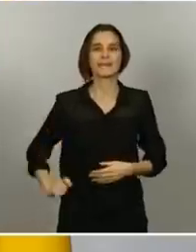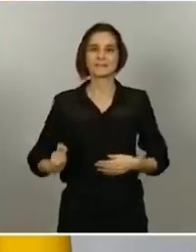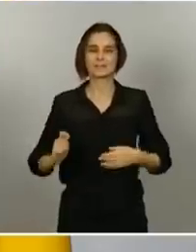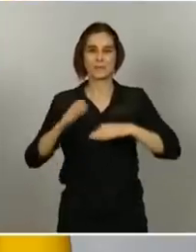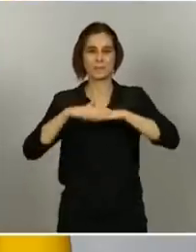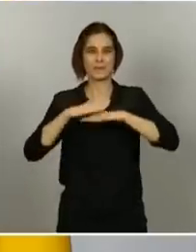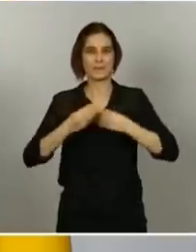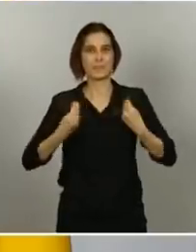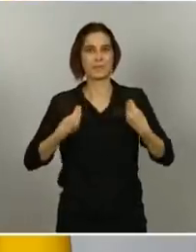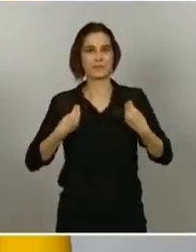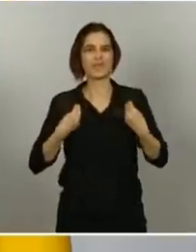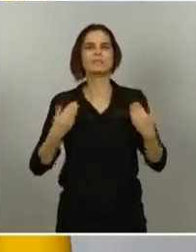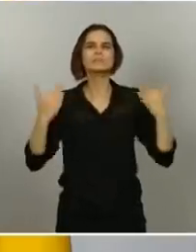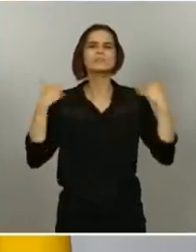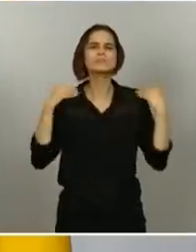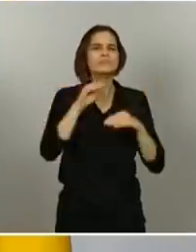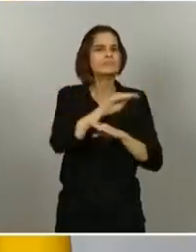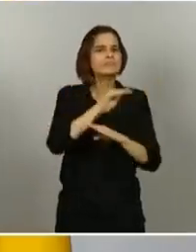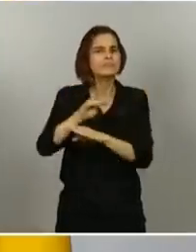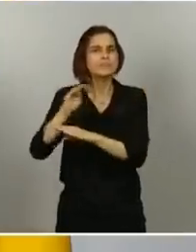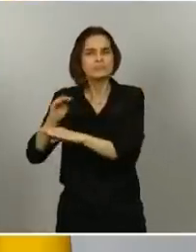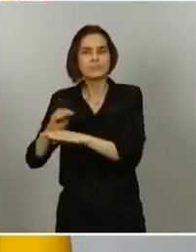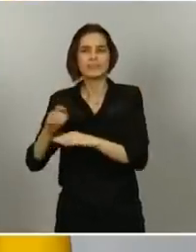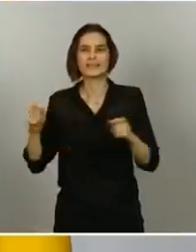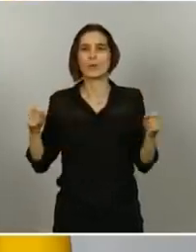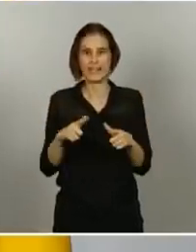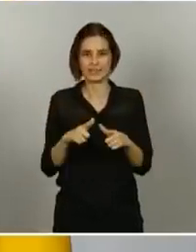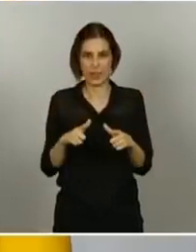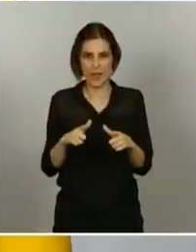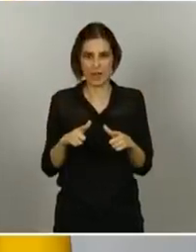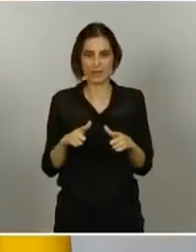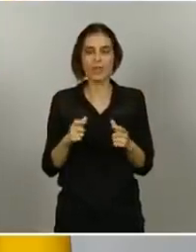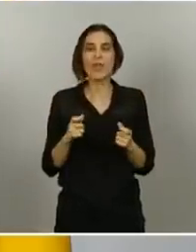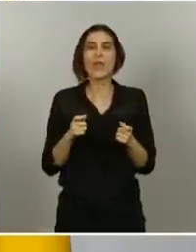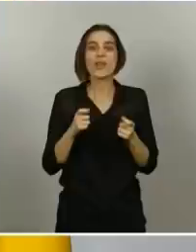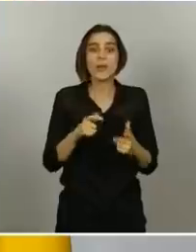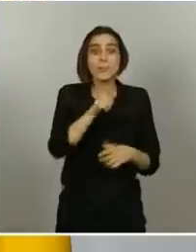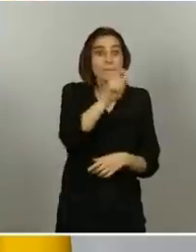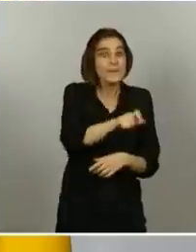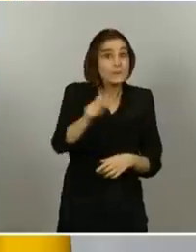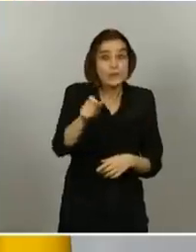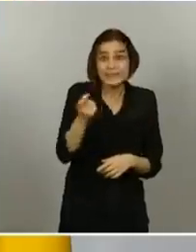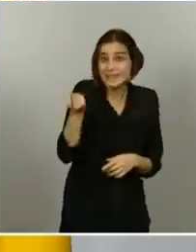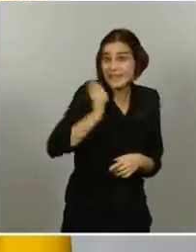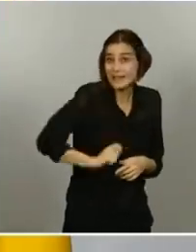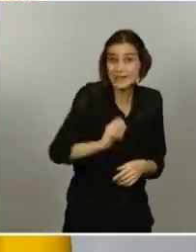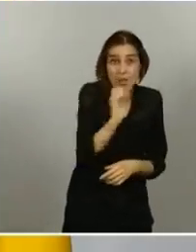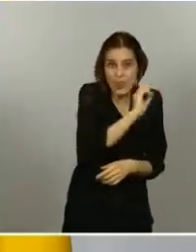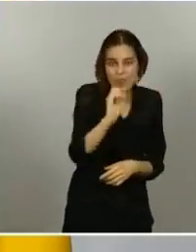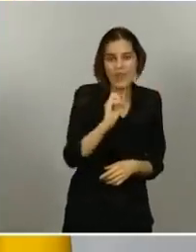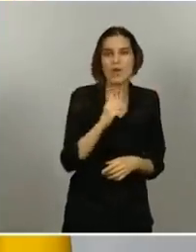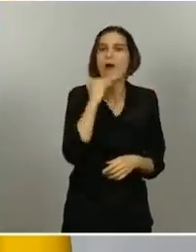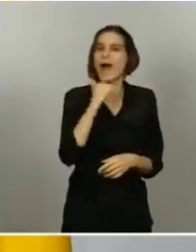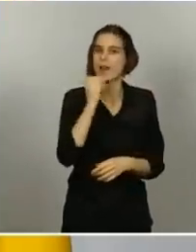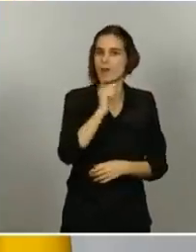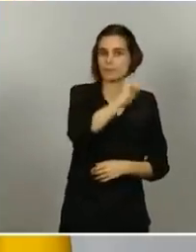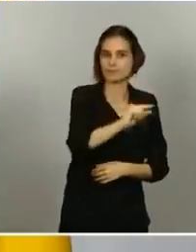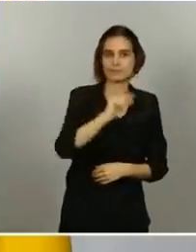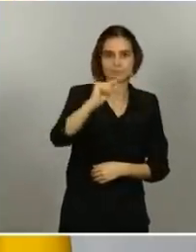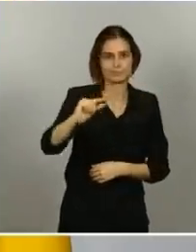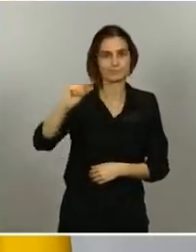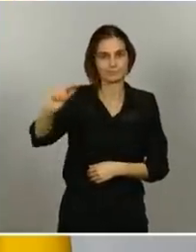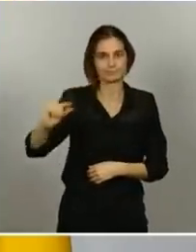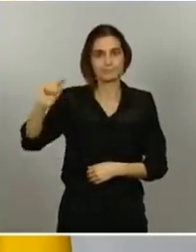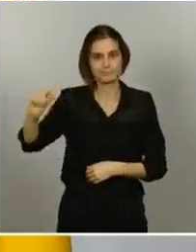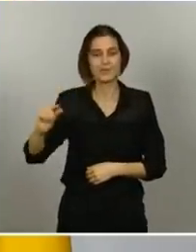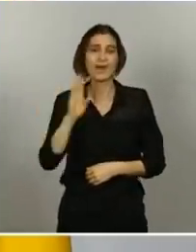social que garantiza ingresos mínimos a quenes carecen de eles. Se define, como moi ben dixía a ministra, como un direito subjetivo da ciudadanía.